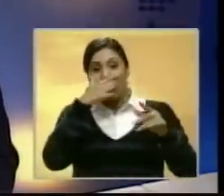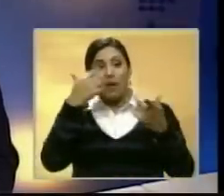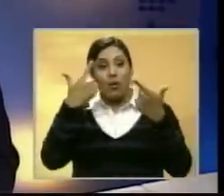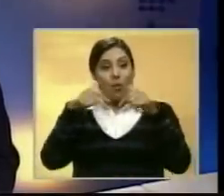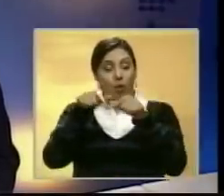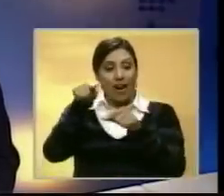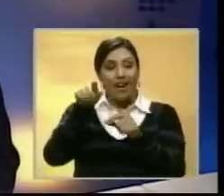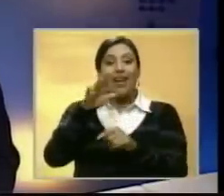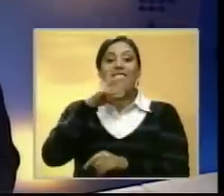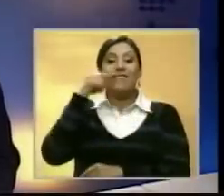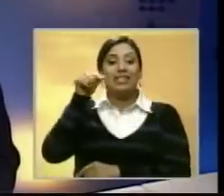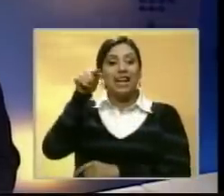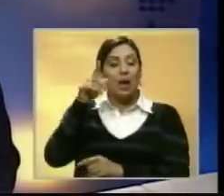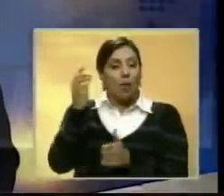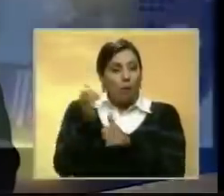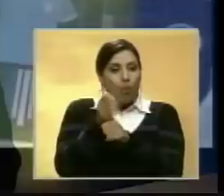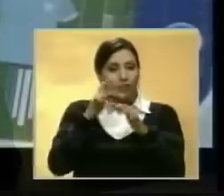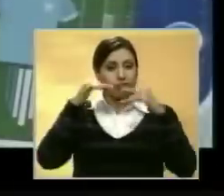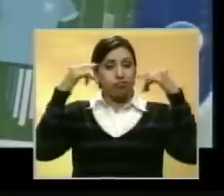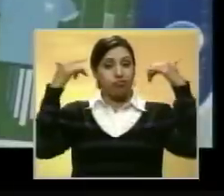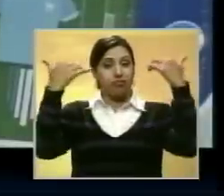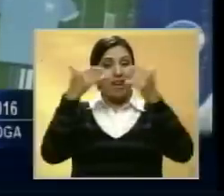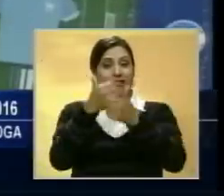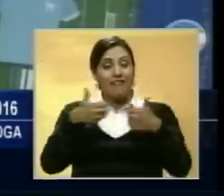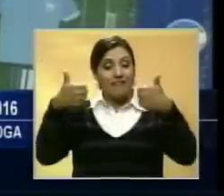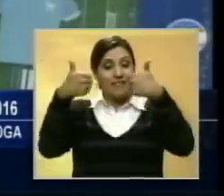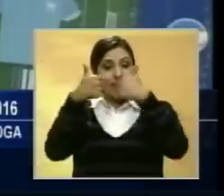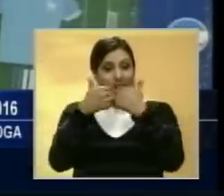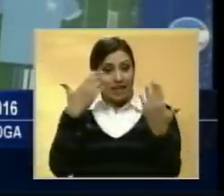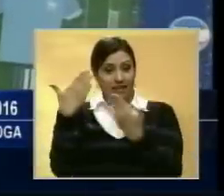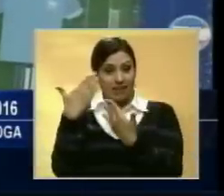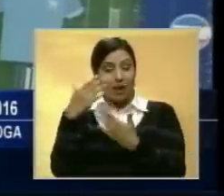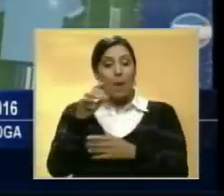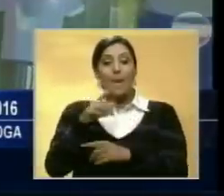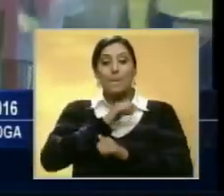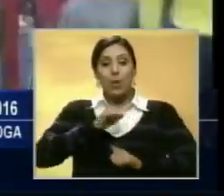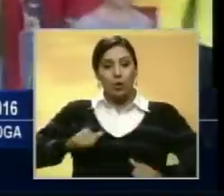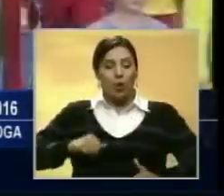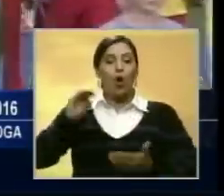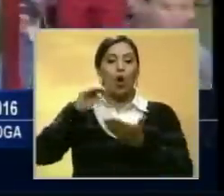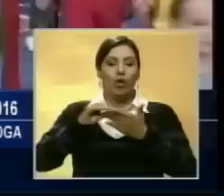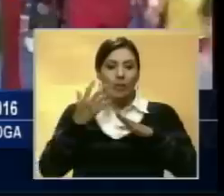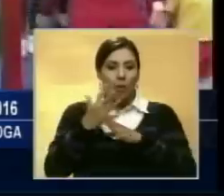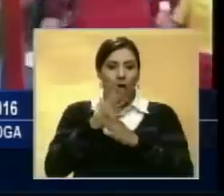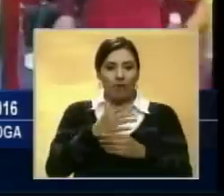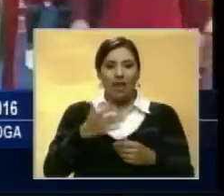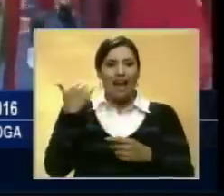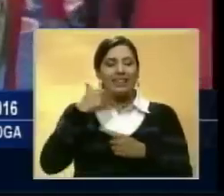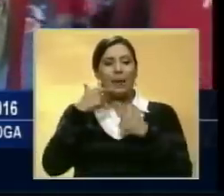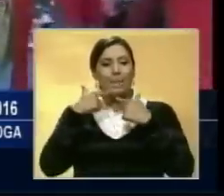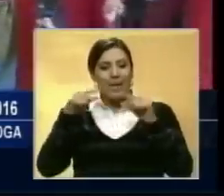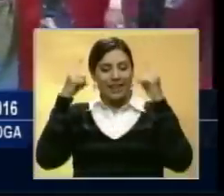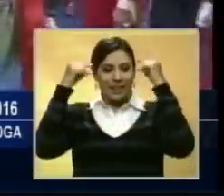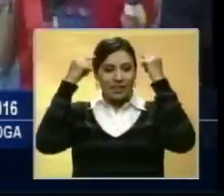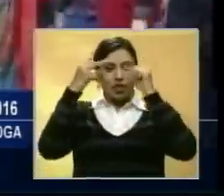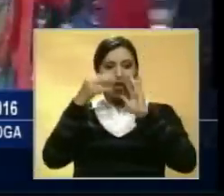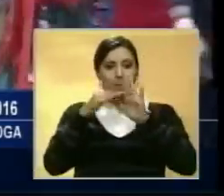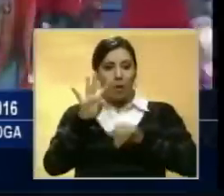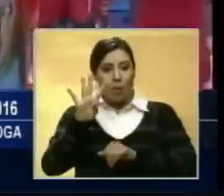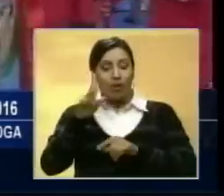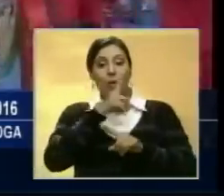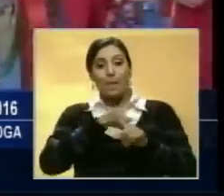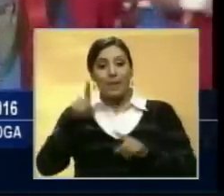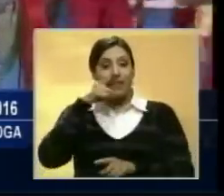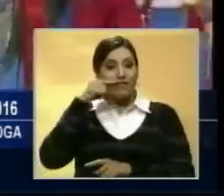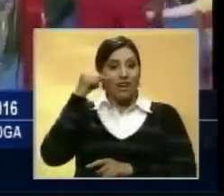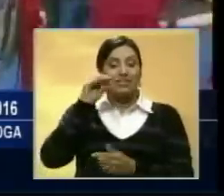Saint-Denis fue el campo seleccionado para la gran final del torneo, en la que Portugal volvió a jugar una final luego de perder ante Grecia en el 2004, mientras que